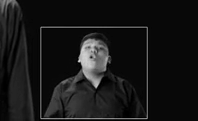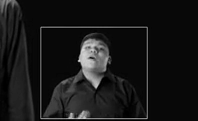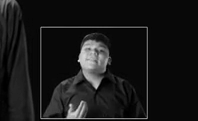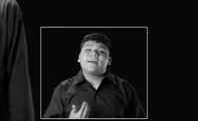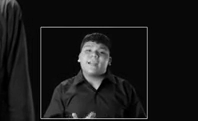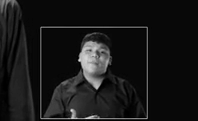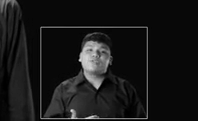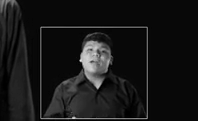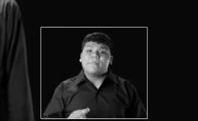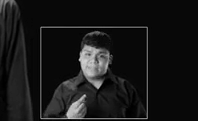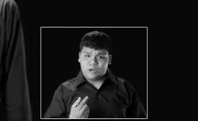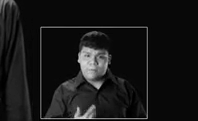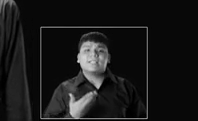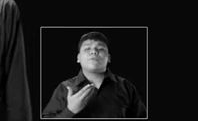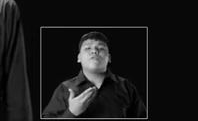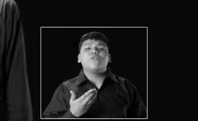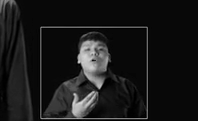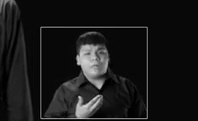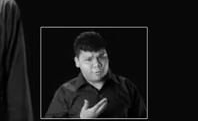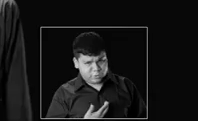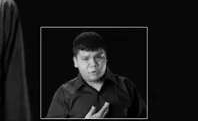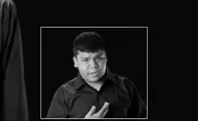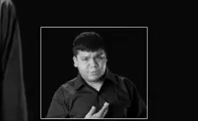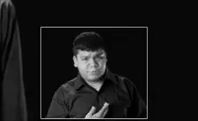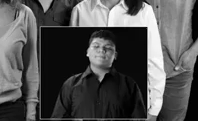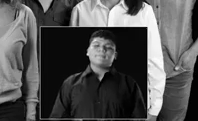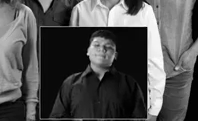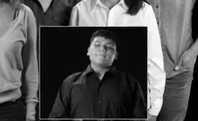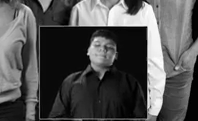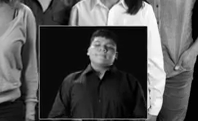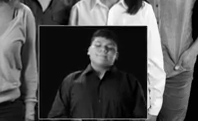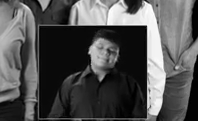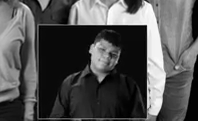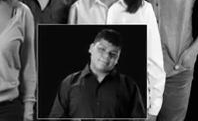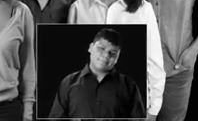sentimiento lo externamos desde lo más profundo de nuestro corazón.